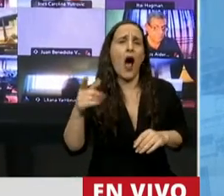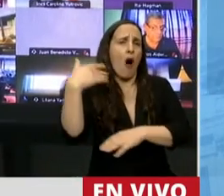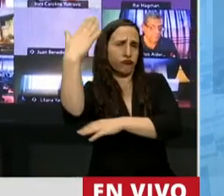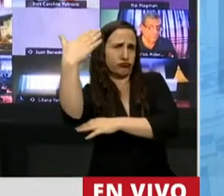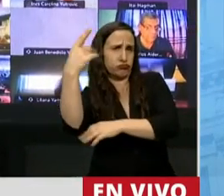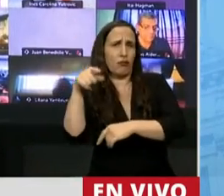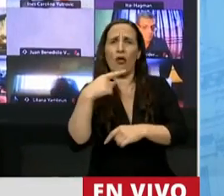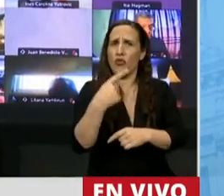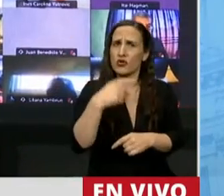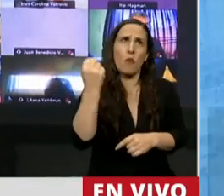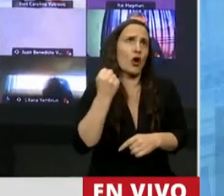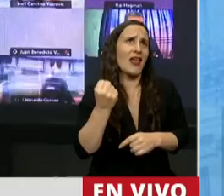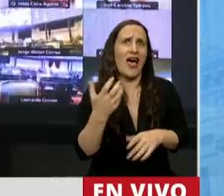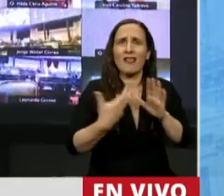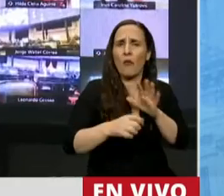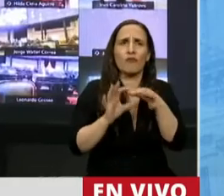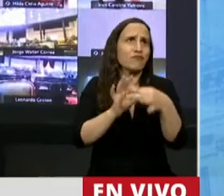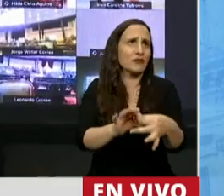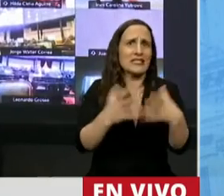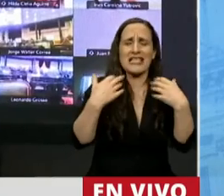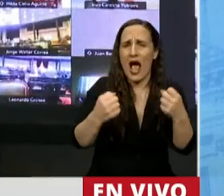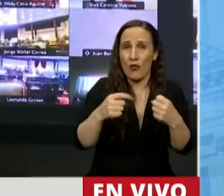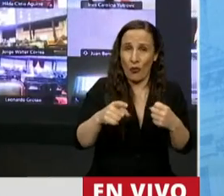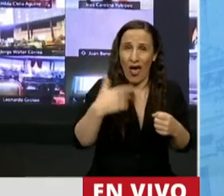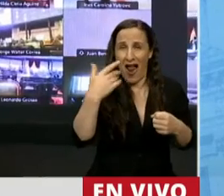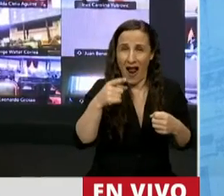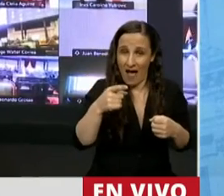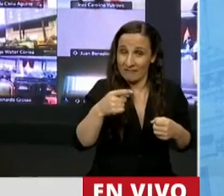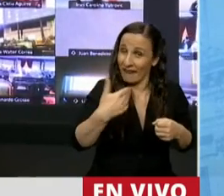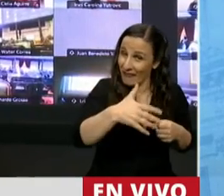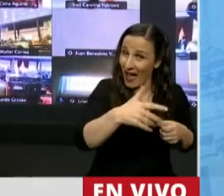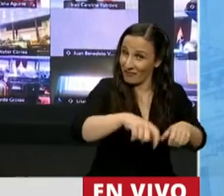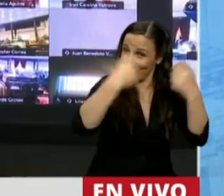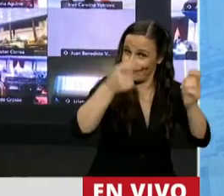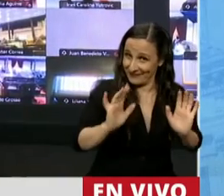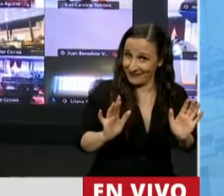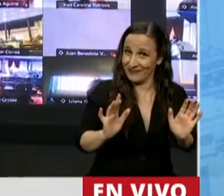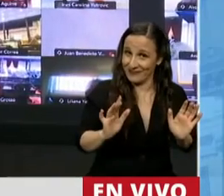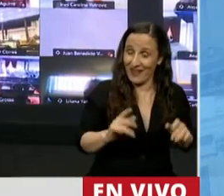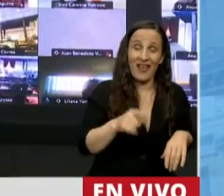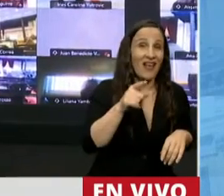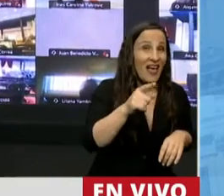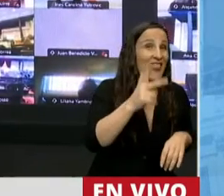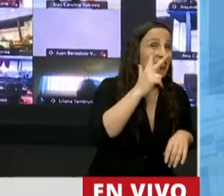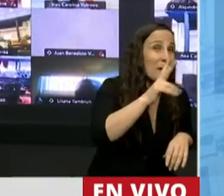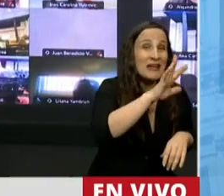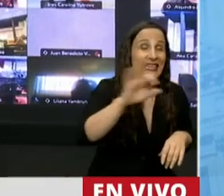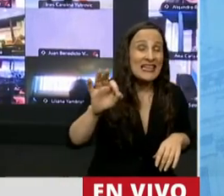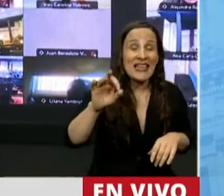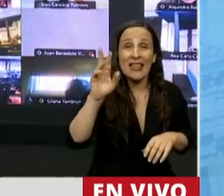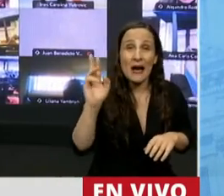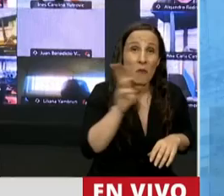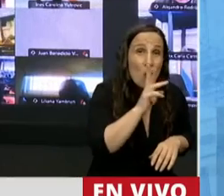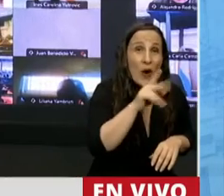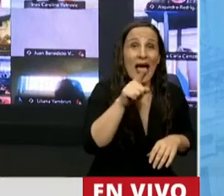como uno de los sustentos del proyecto. Ocúpense de prevenir las 3.500 muertes evitables de mujeres